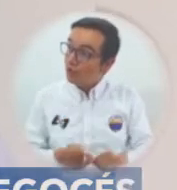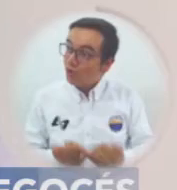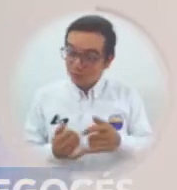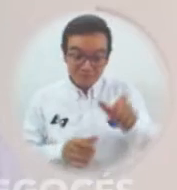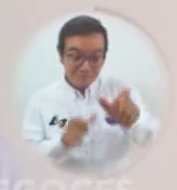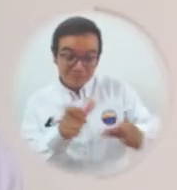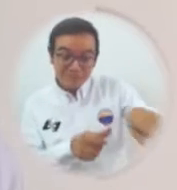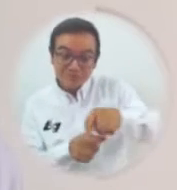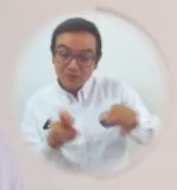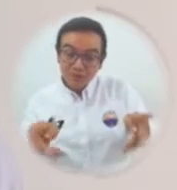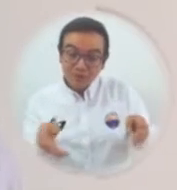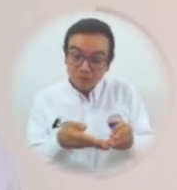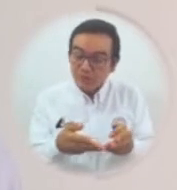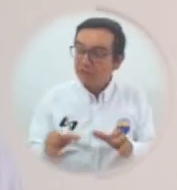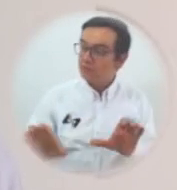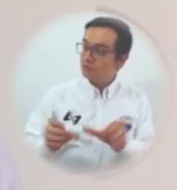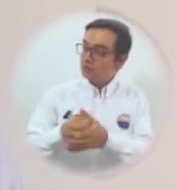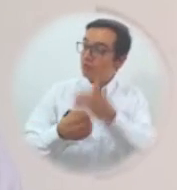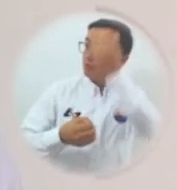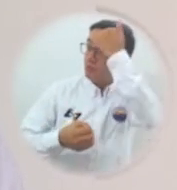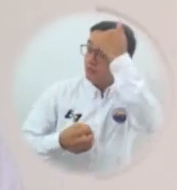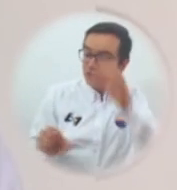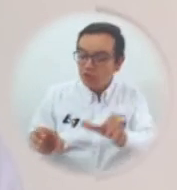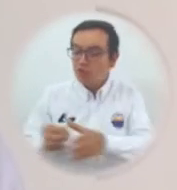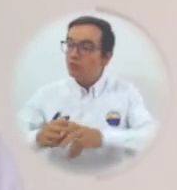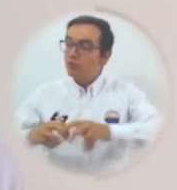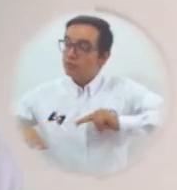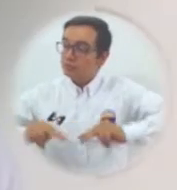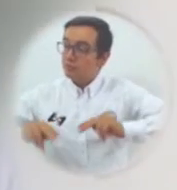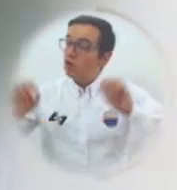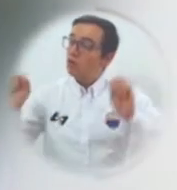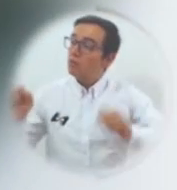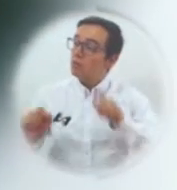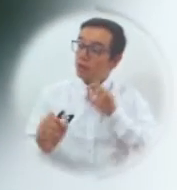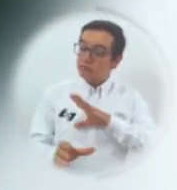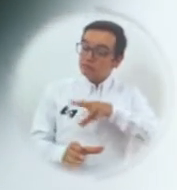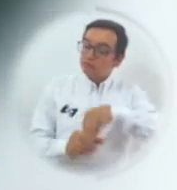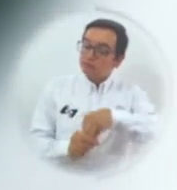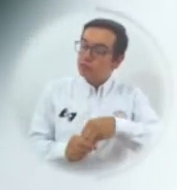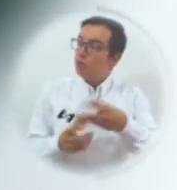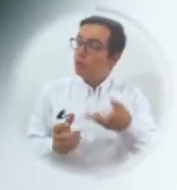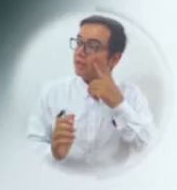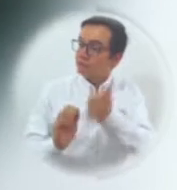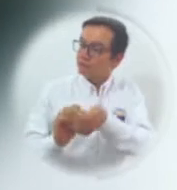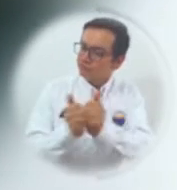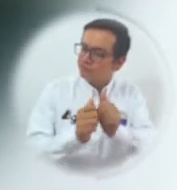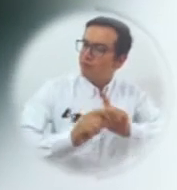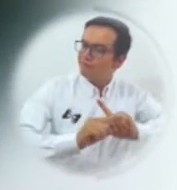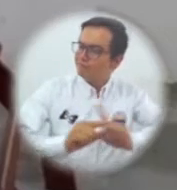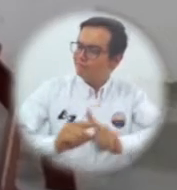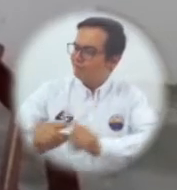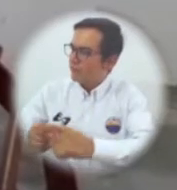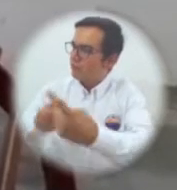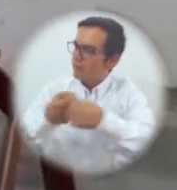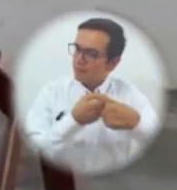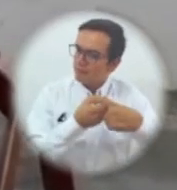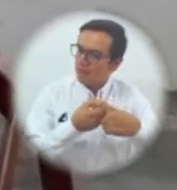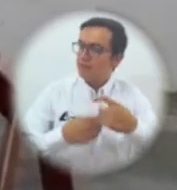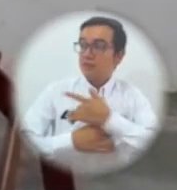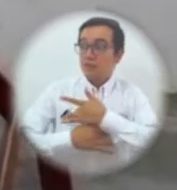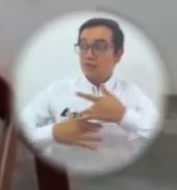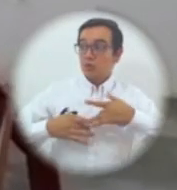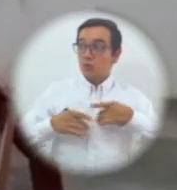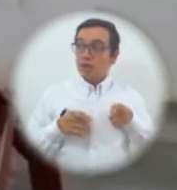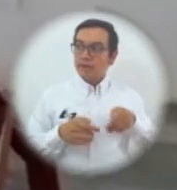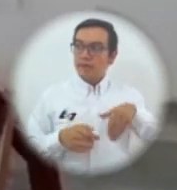Por eso hoy, nuestros estudiantes, nuestros docentes y nuestros funcionarios pueden acceder a cada una de las actividades que tenemos desde nuestras distintas